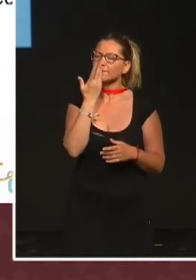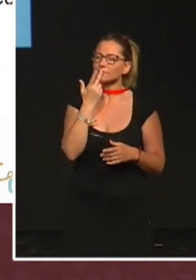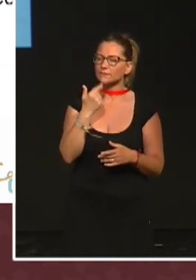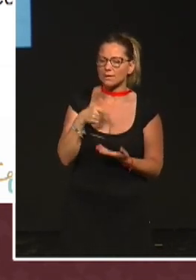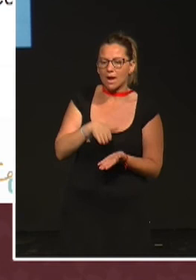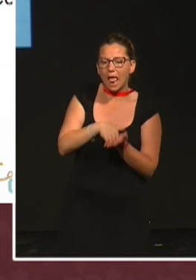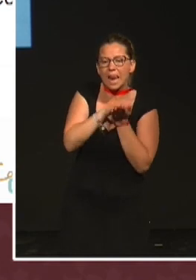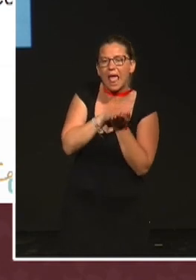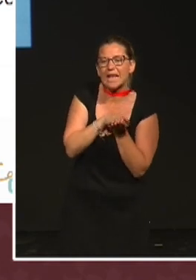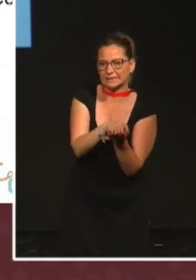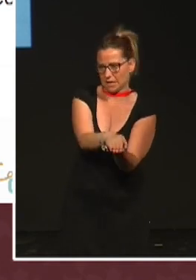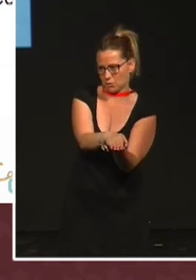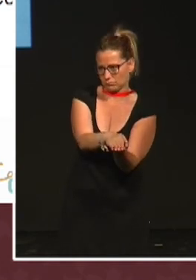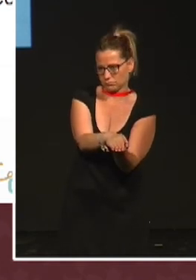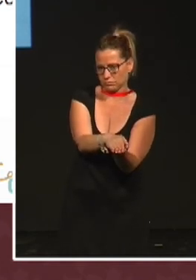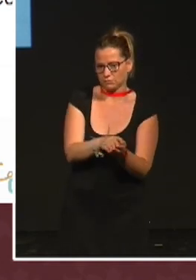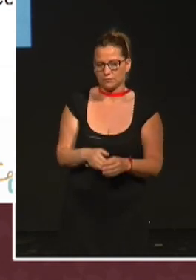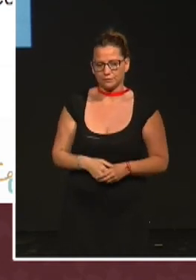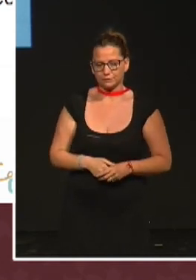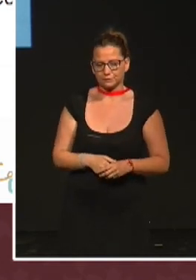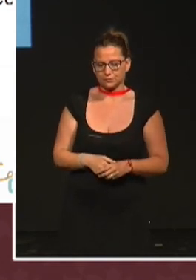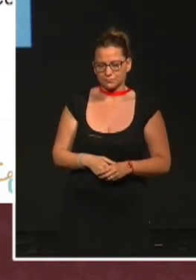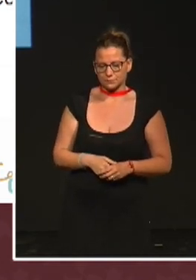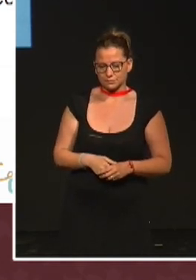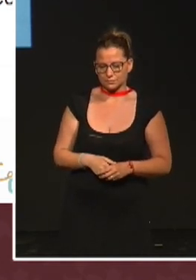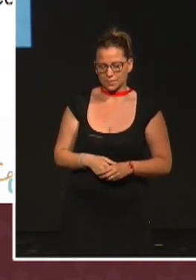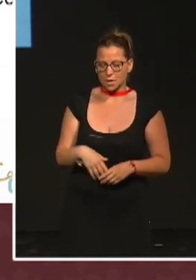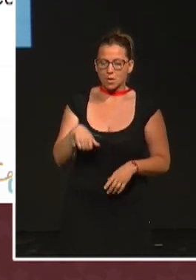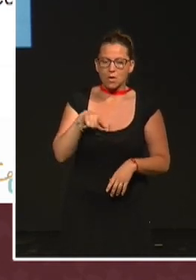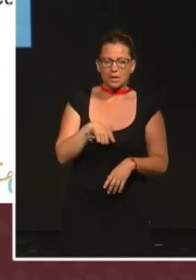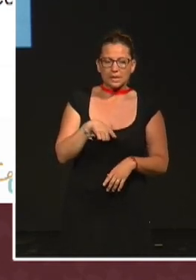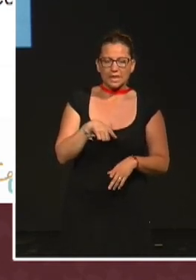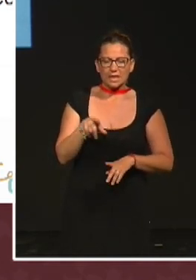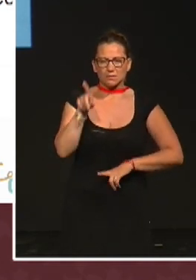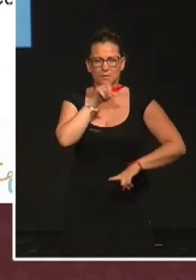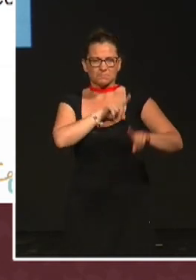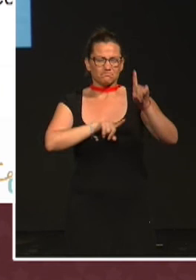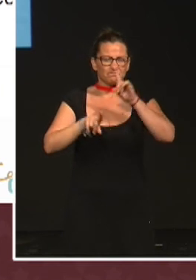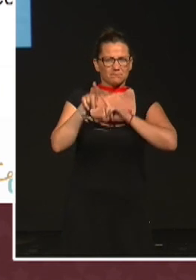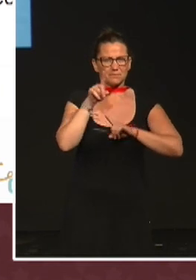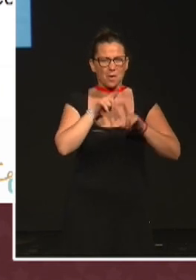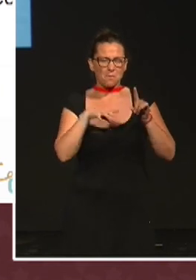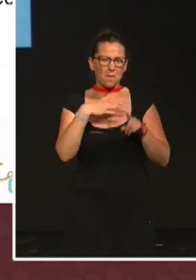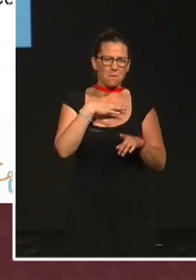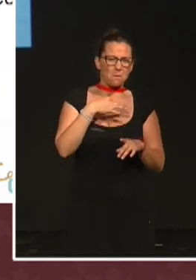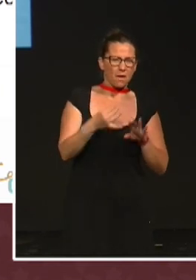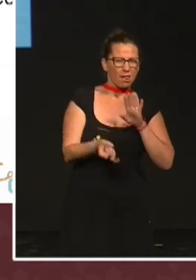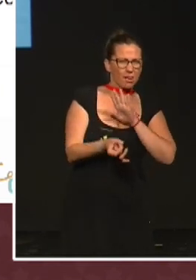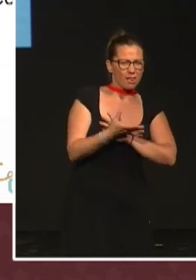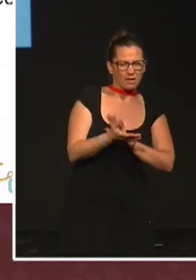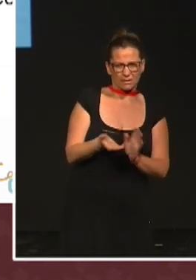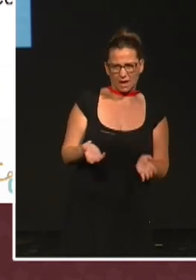Cabe destacar que, según dicen, puede plantear ciertos problemas con lo que es la